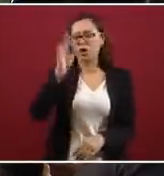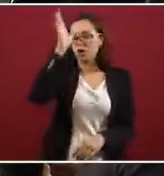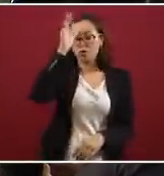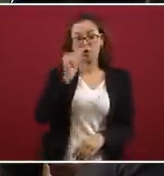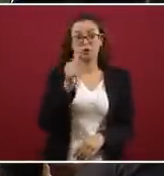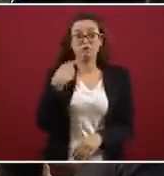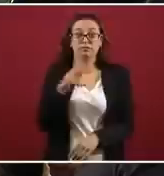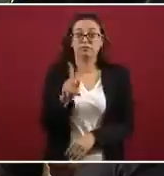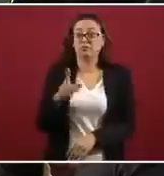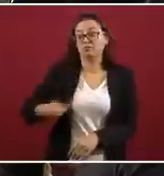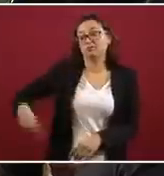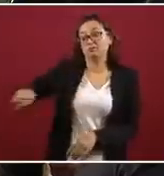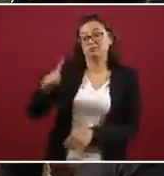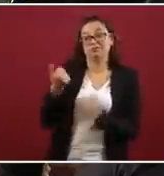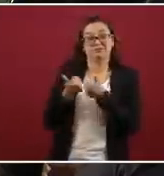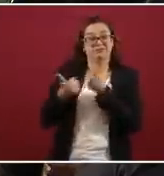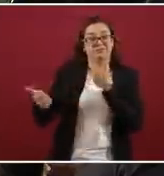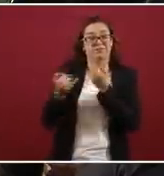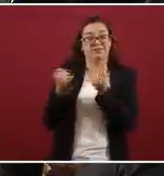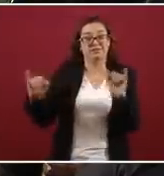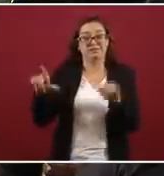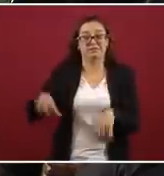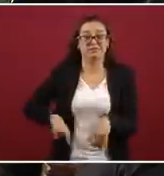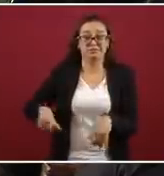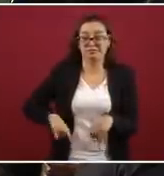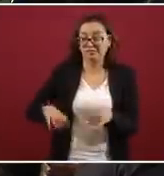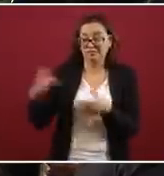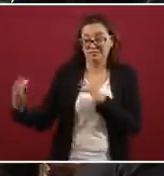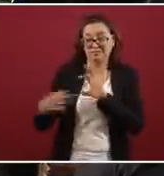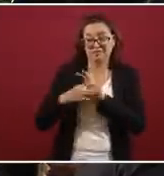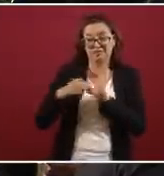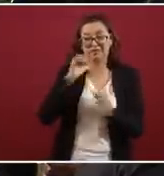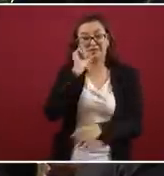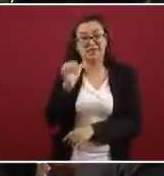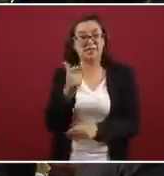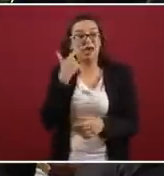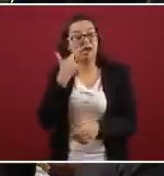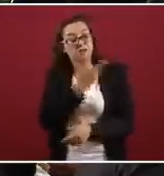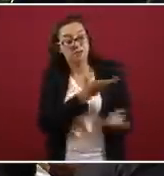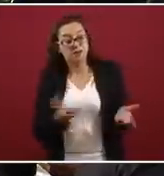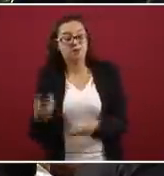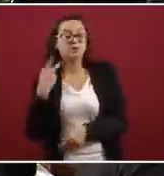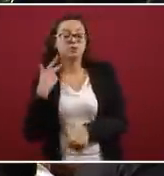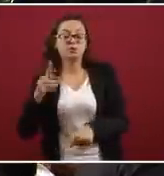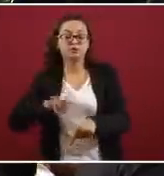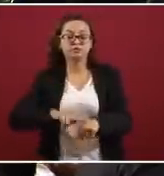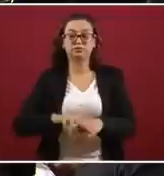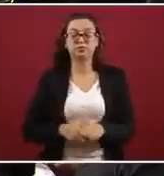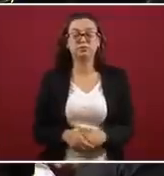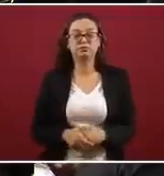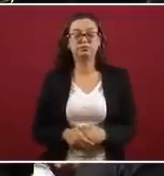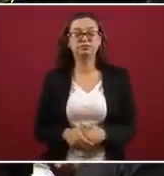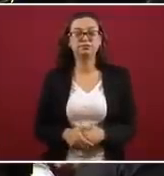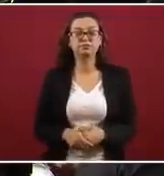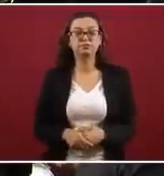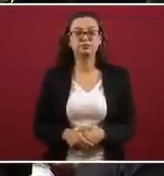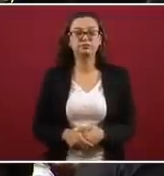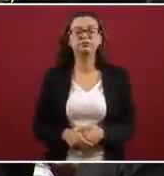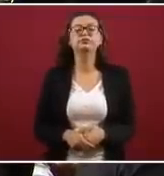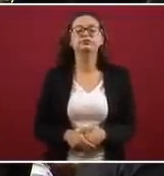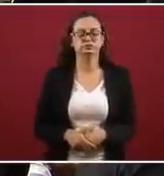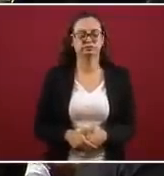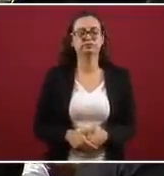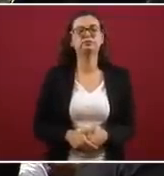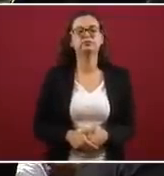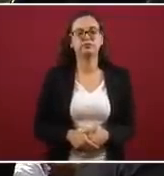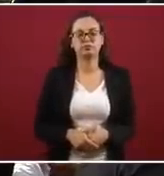son autónomos los de la CRE, y a ver qué nos dice el procurador del consumidor. Efectivamente, los que menos tienen,